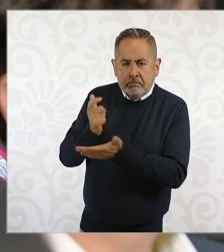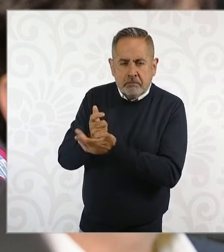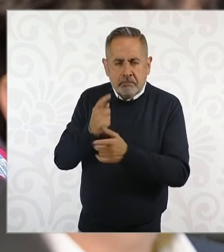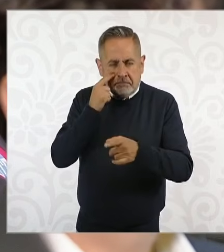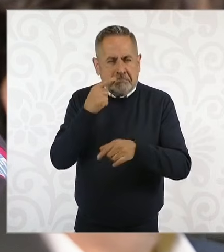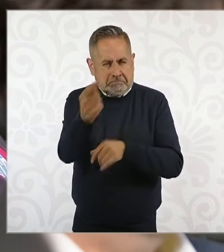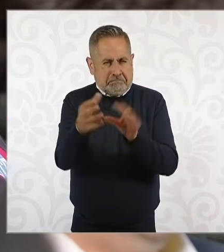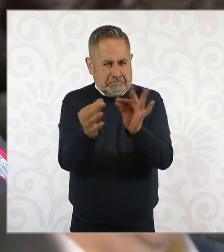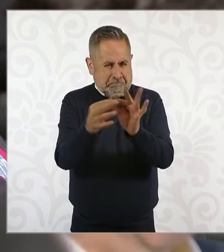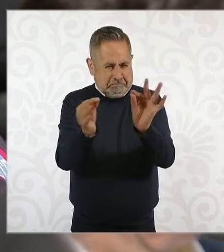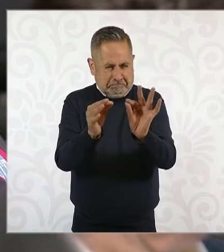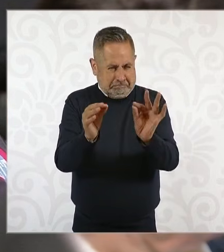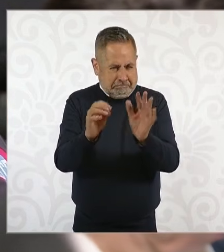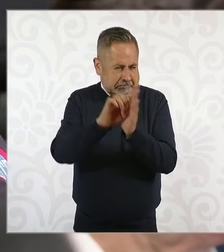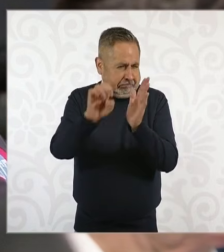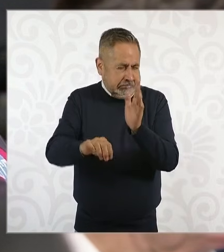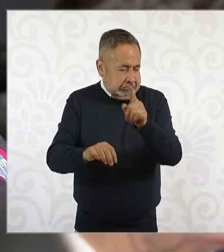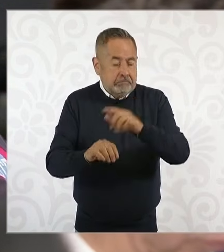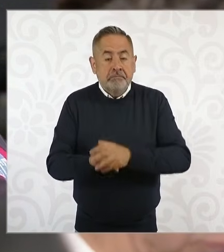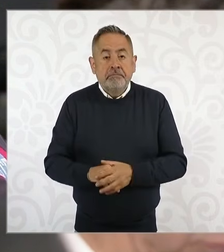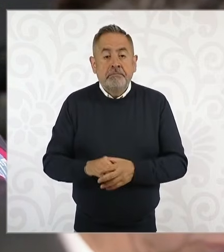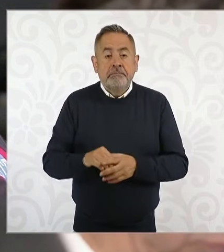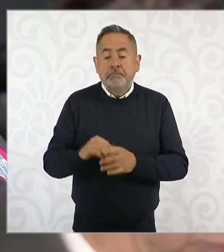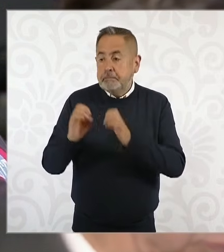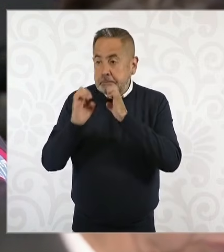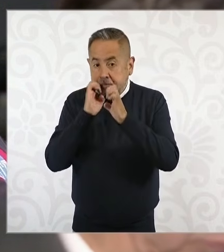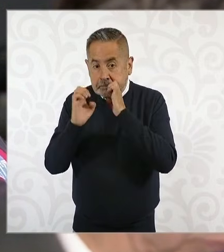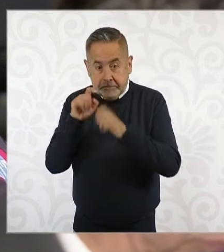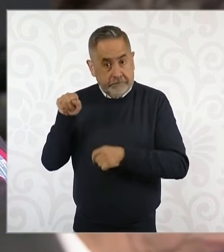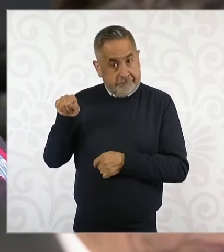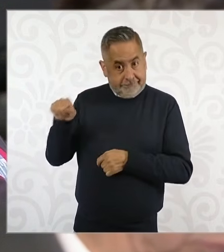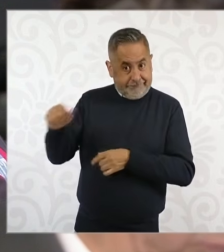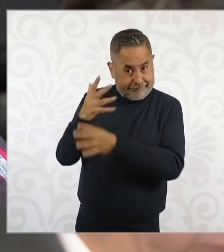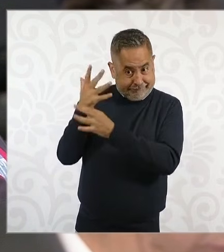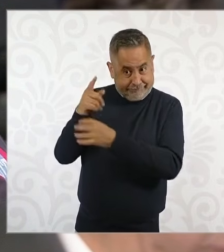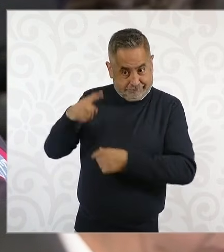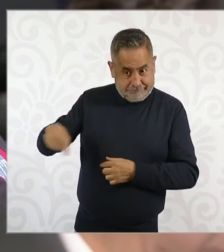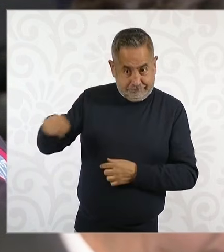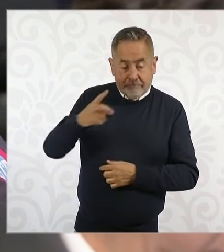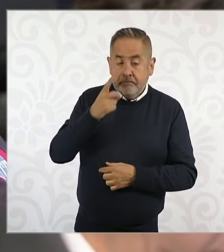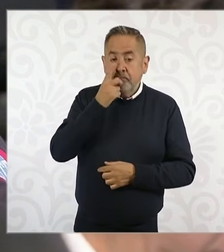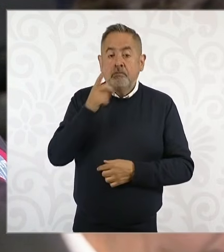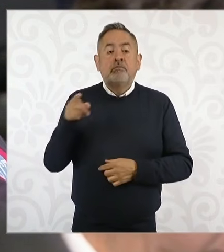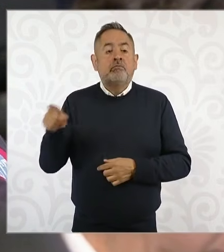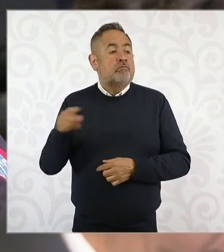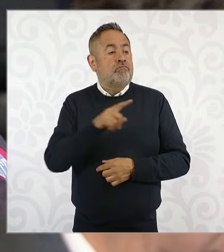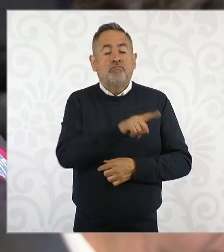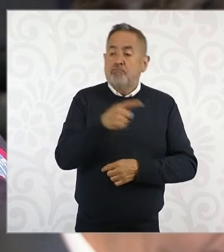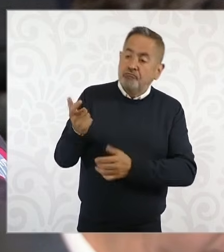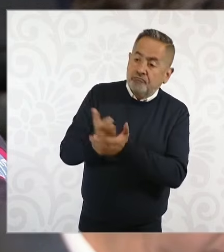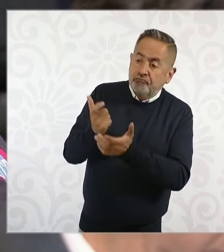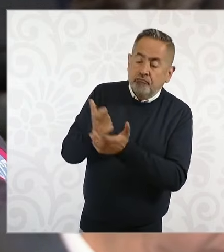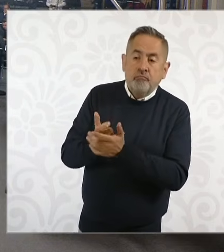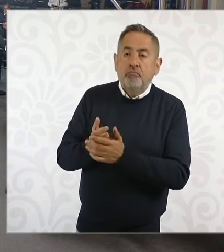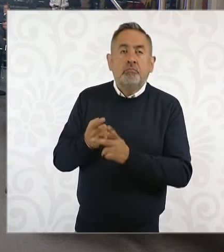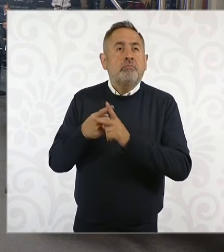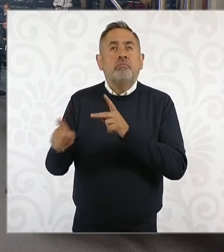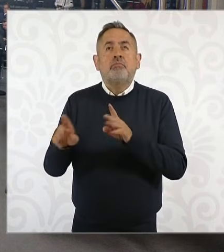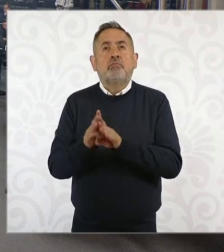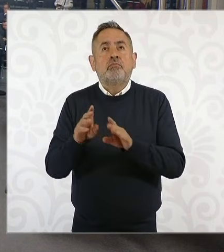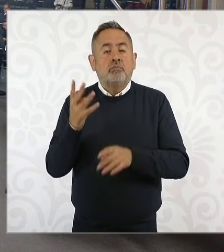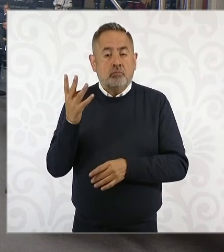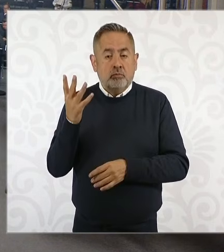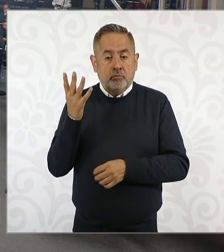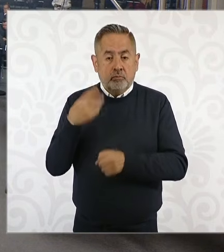algo de contexto, Presidenta. En las entrevistas estos empresarios refieren que las extorsiones comenzaron hace casi